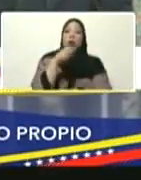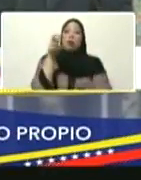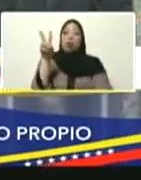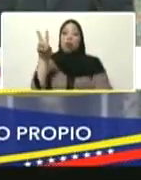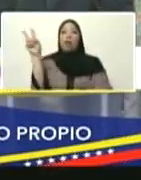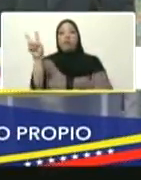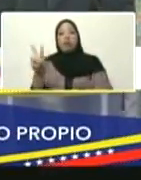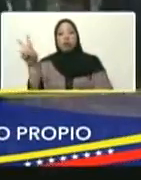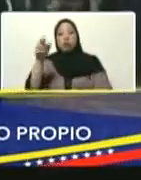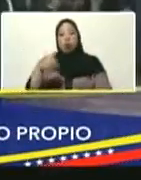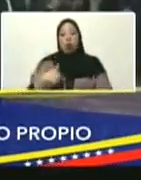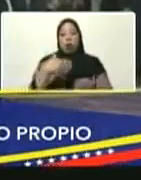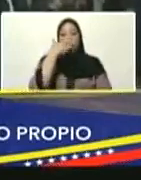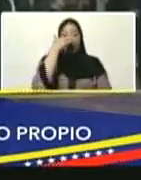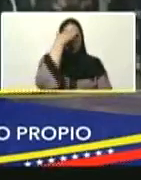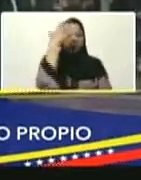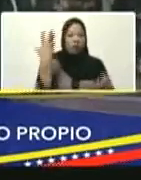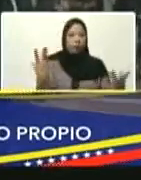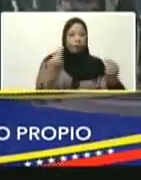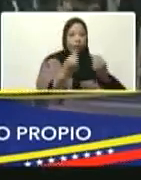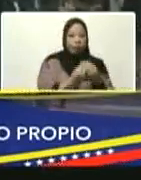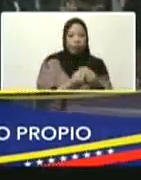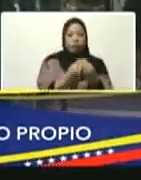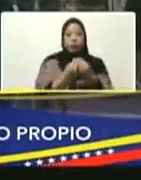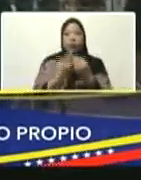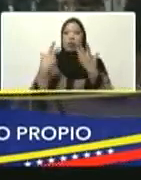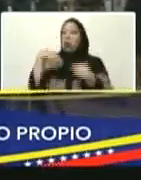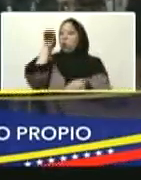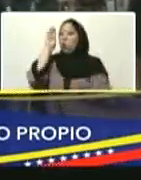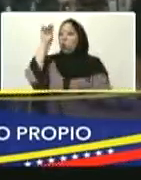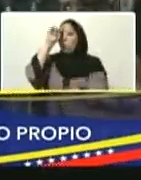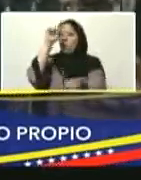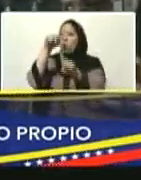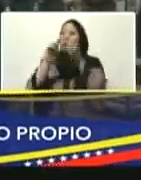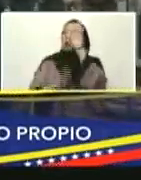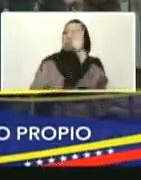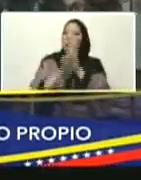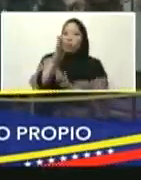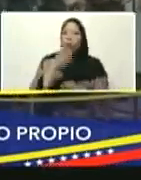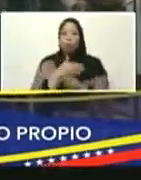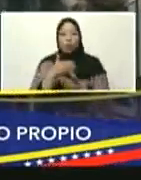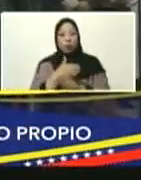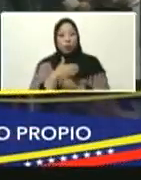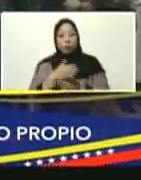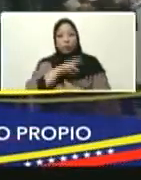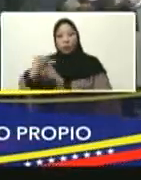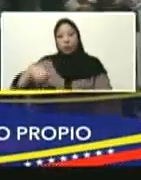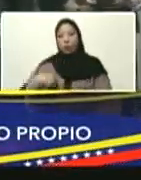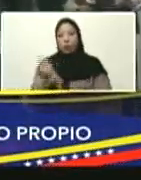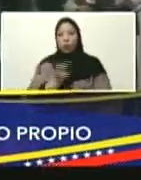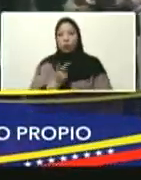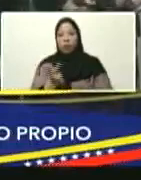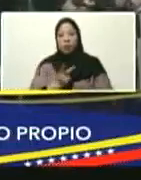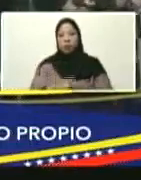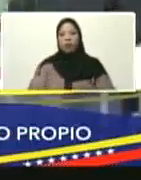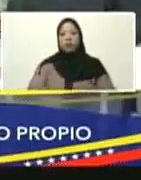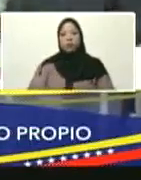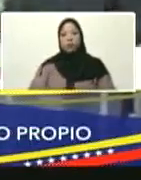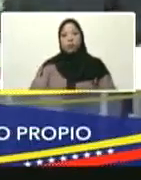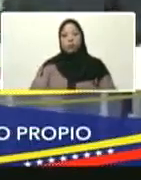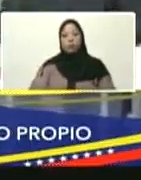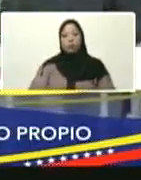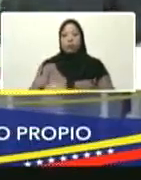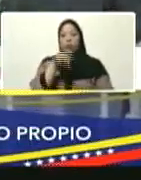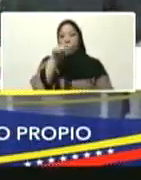du Venezuela. Rumbo hacia la unión y la prosperidad compartida de nuestros dos países. Et nous